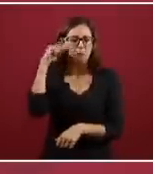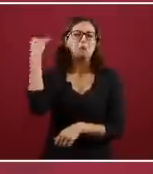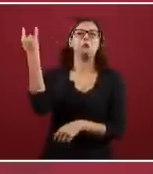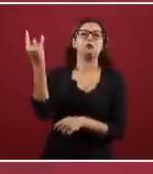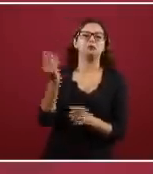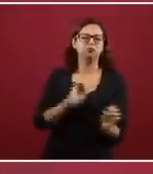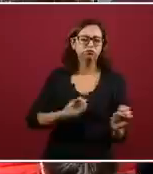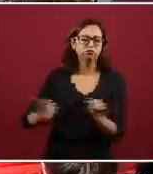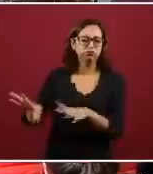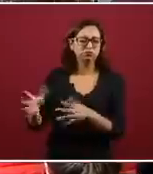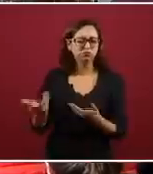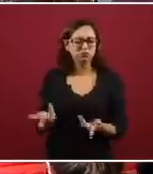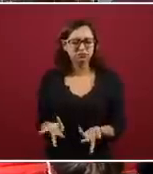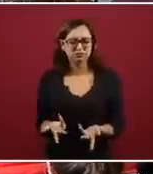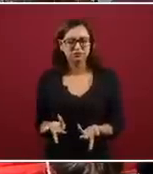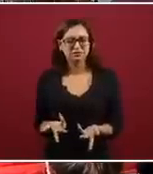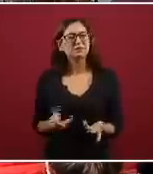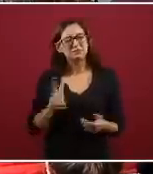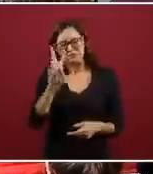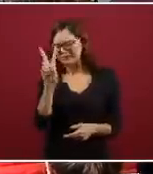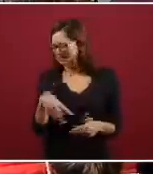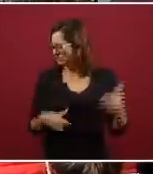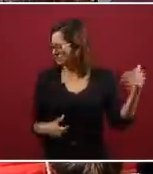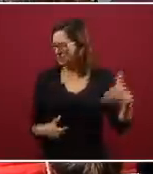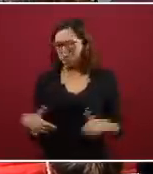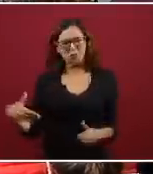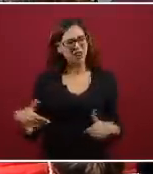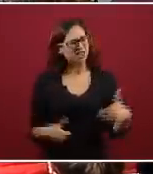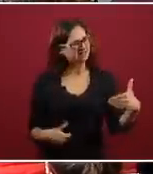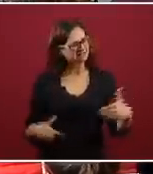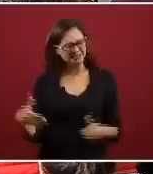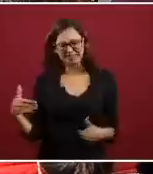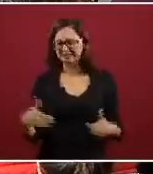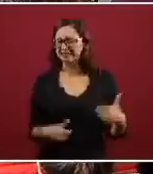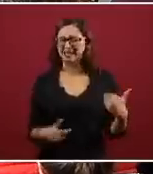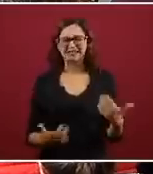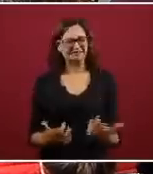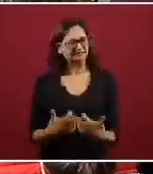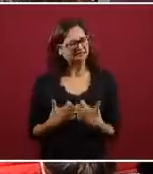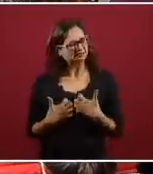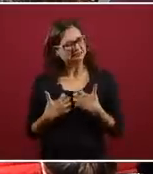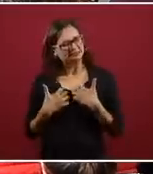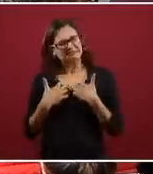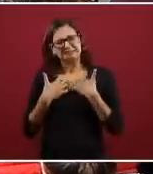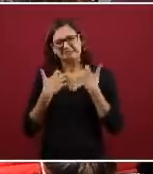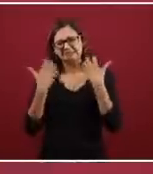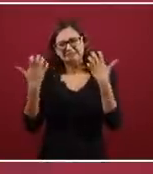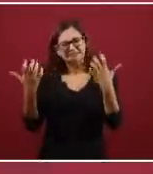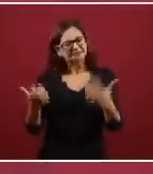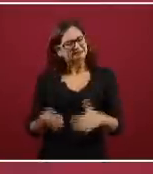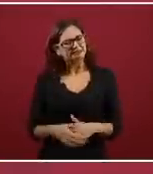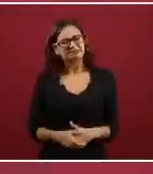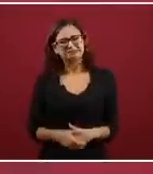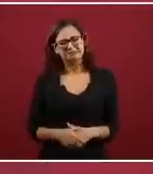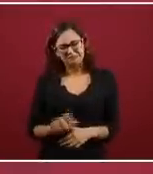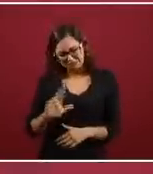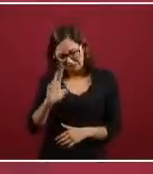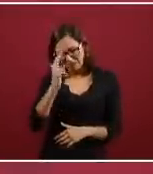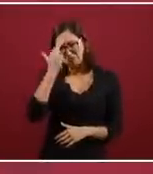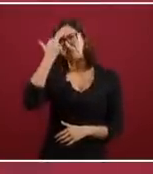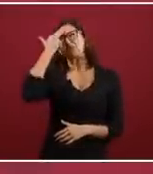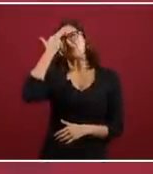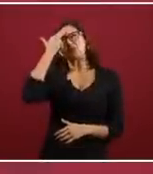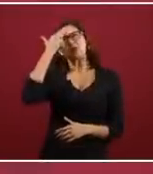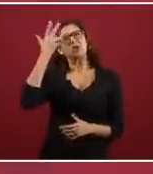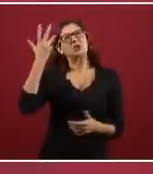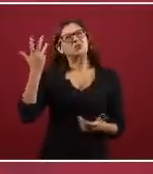jóvenes. Me molesta mucho todavía cuando me acuerdo de que lo único que hicieron,